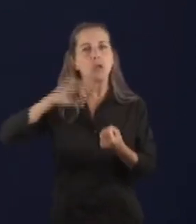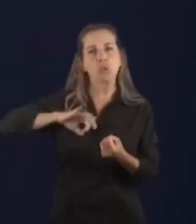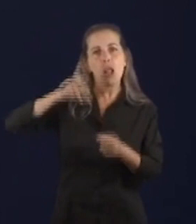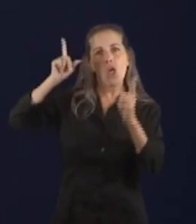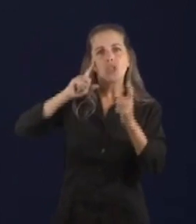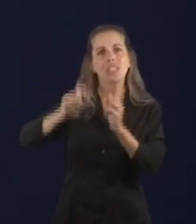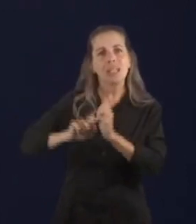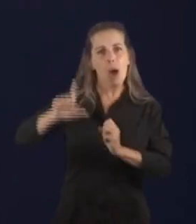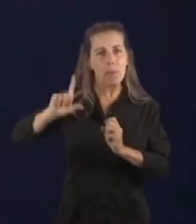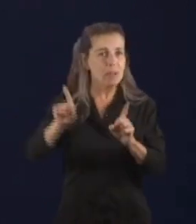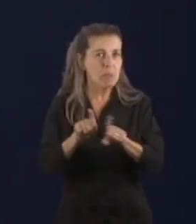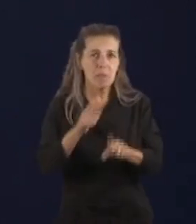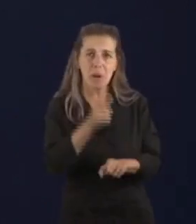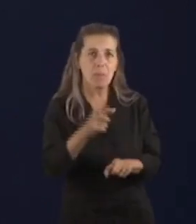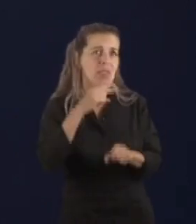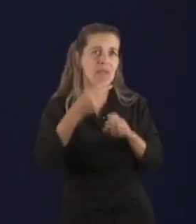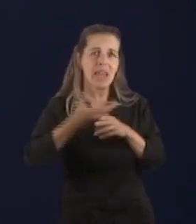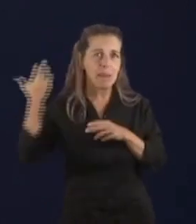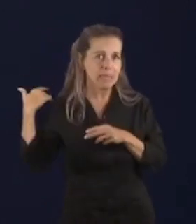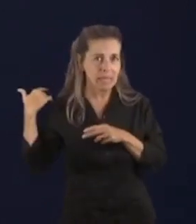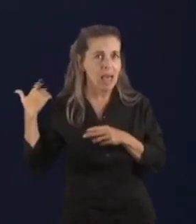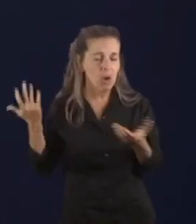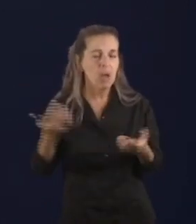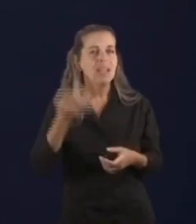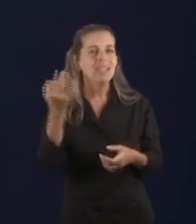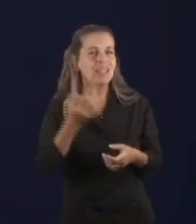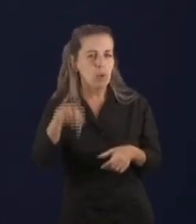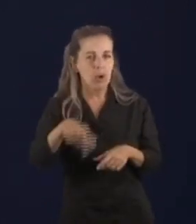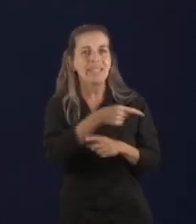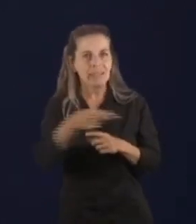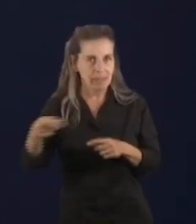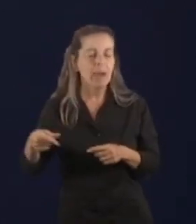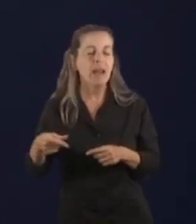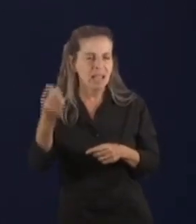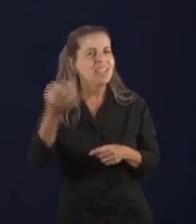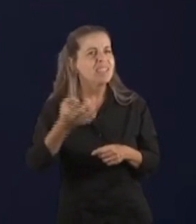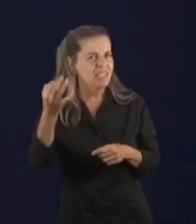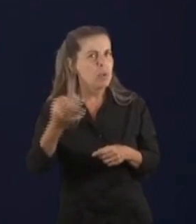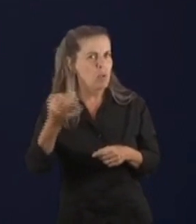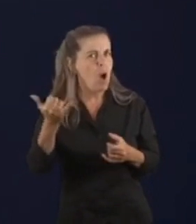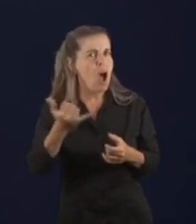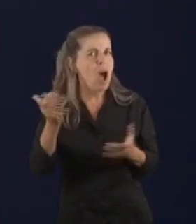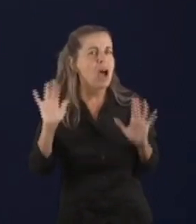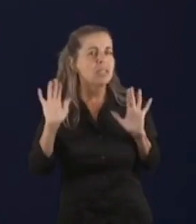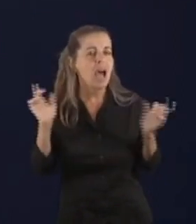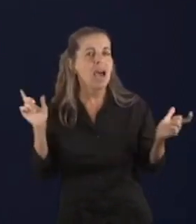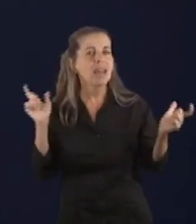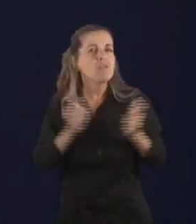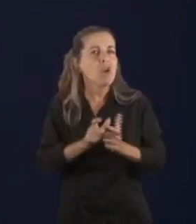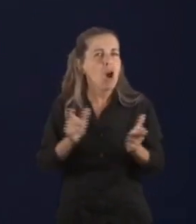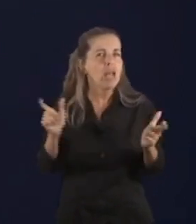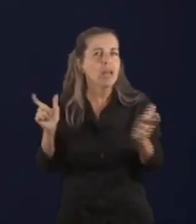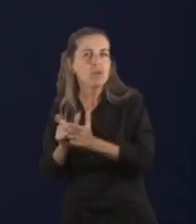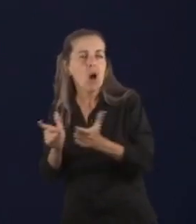mismo que les contesté el viernes seguramente esta semana haya efectivamente reuniones entre las